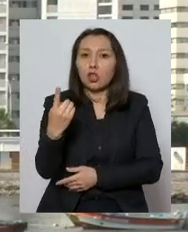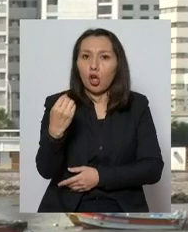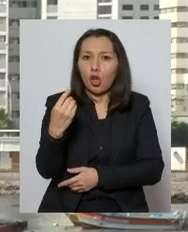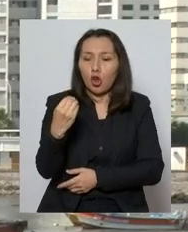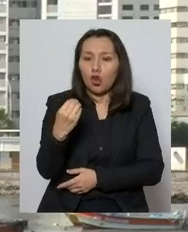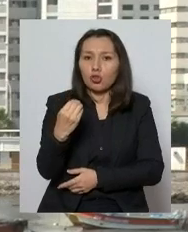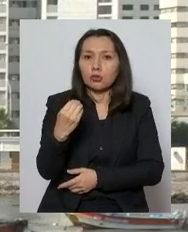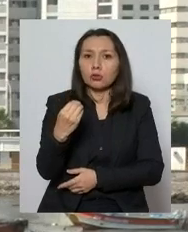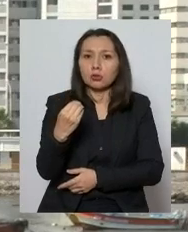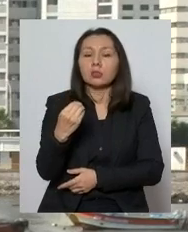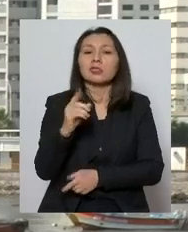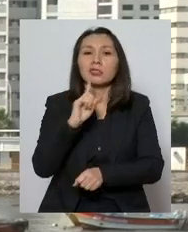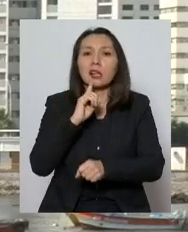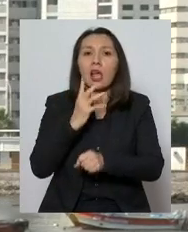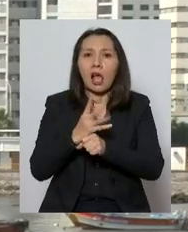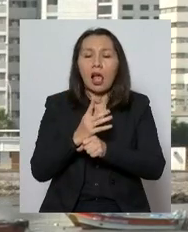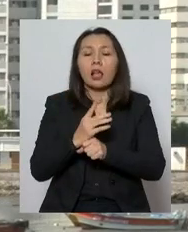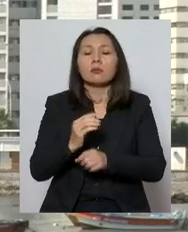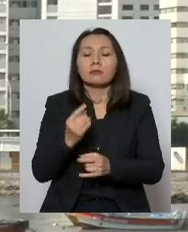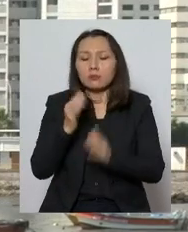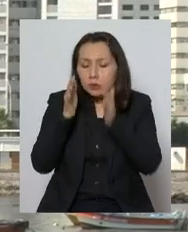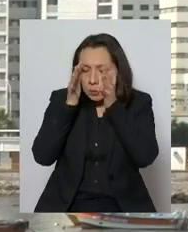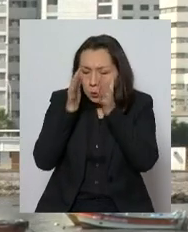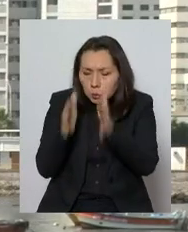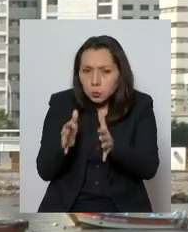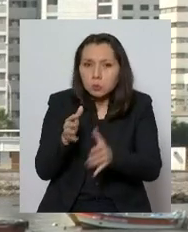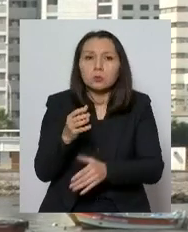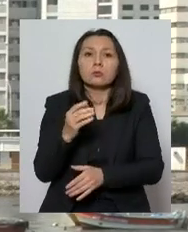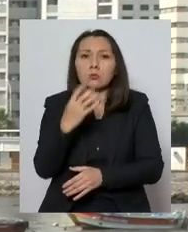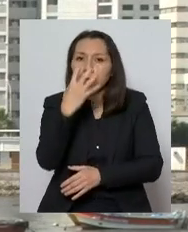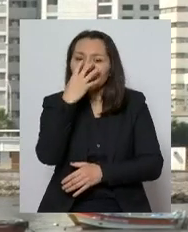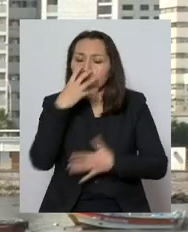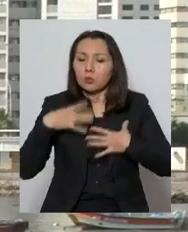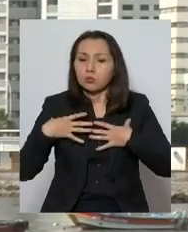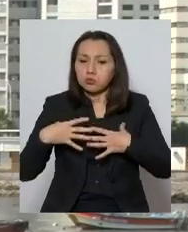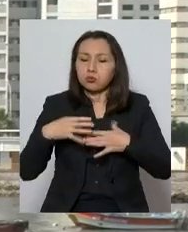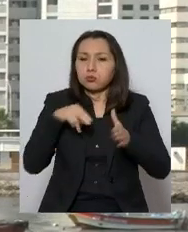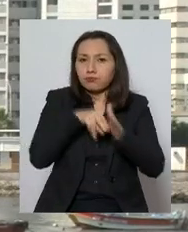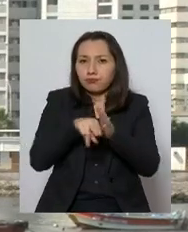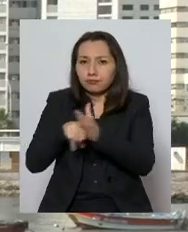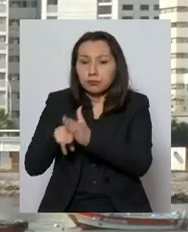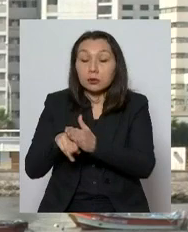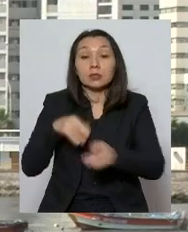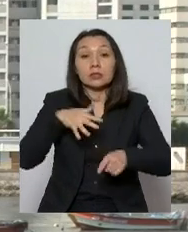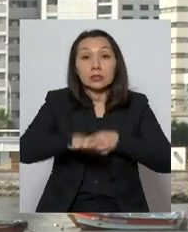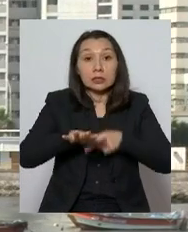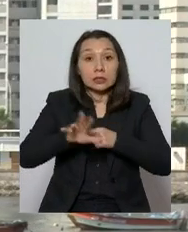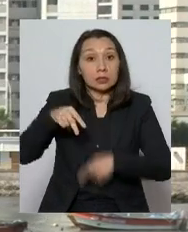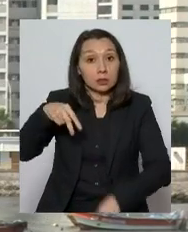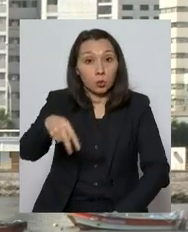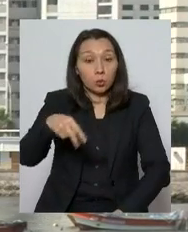3.311 posiciones de tratamiento intensivo con ventilación mecánica. El 15 de junio,